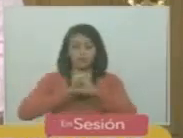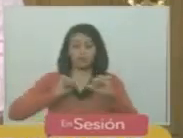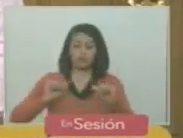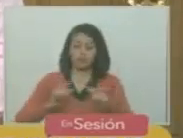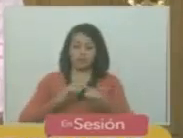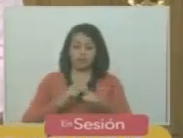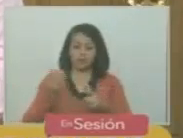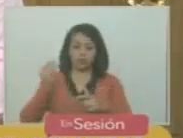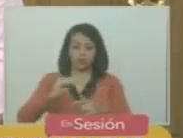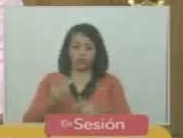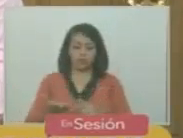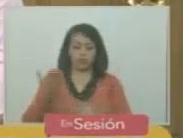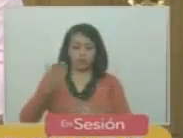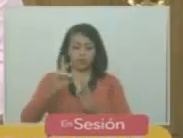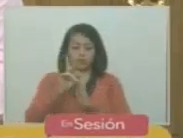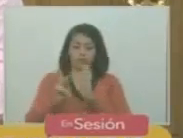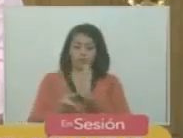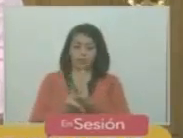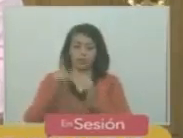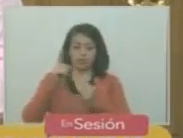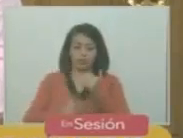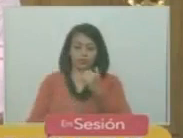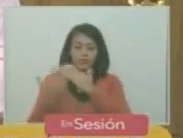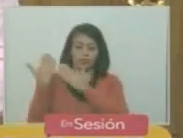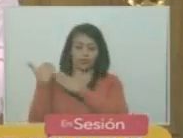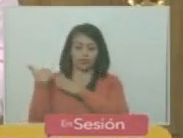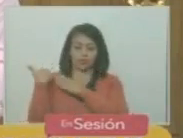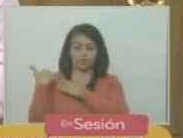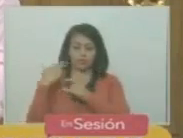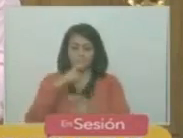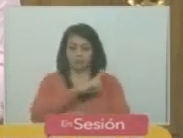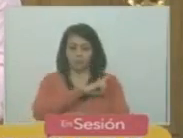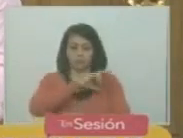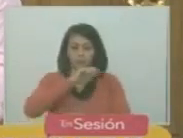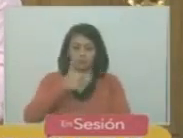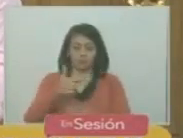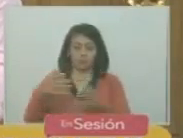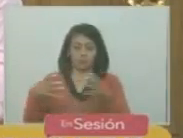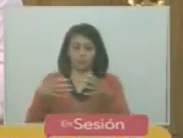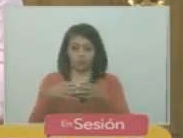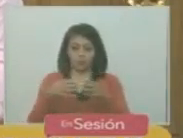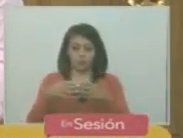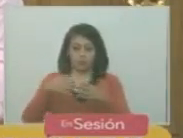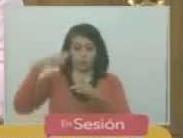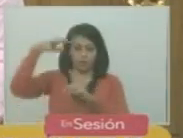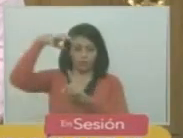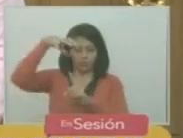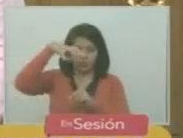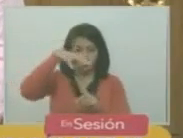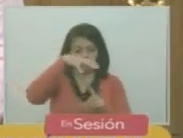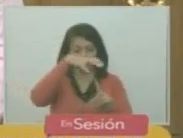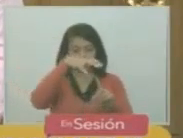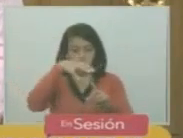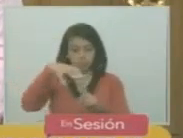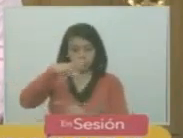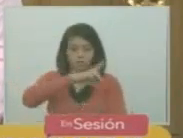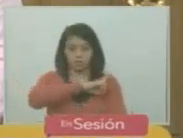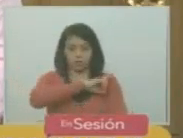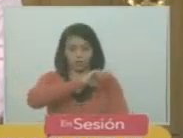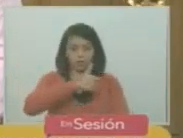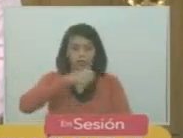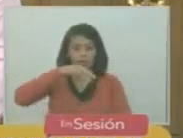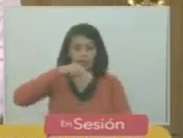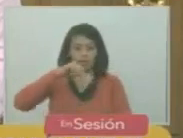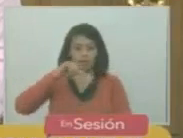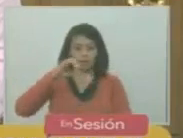y uno de los principales y su último cargo fue comandante del Batallón de Paracaidistas, coronel Antonio